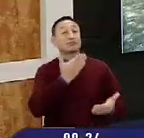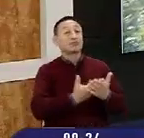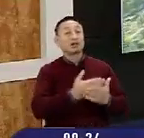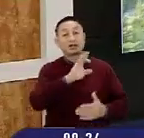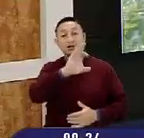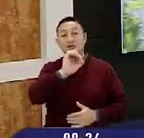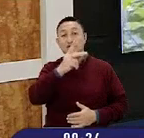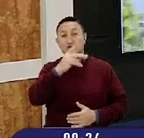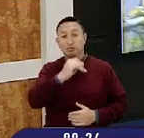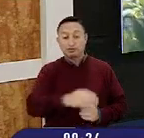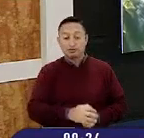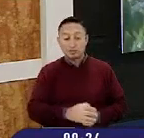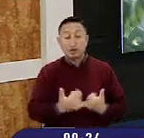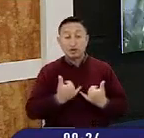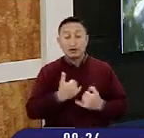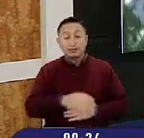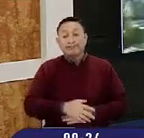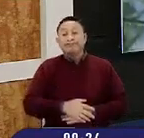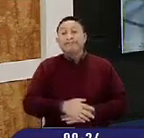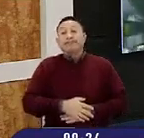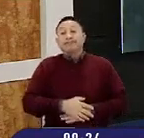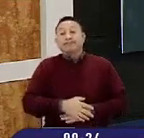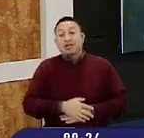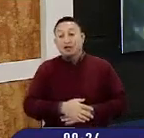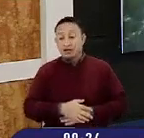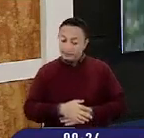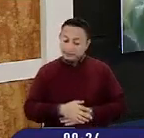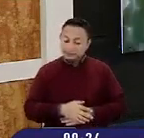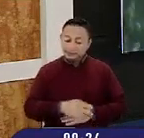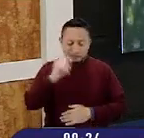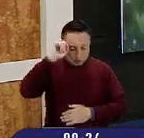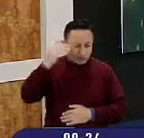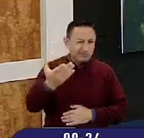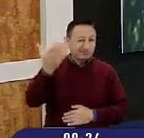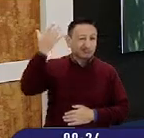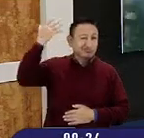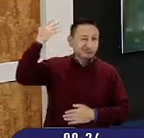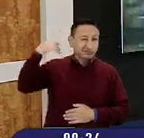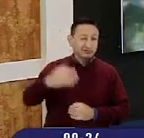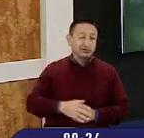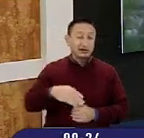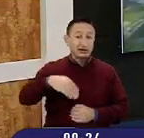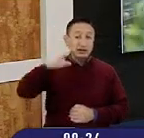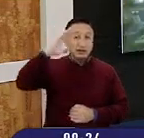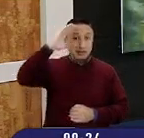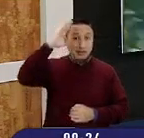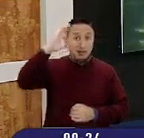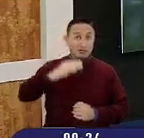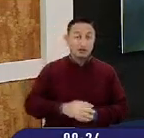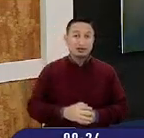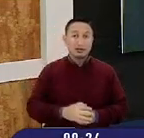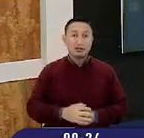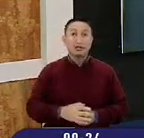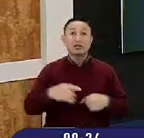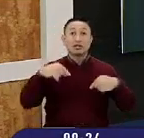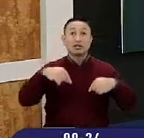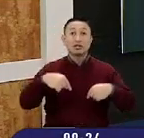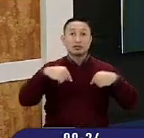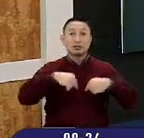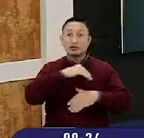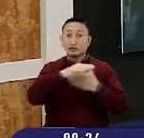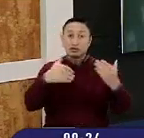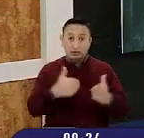Y este suspiro es porque yo recuerdo esas épocas maravillosas que era la Policía Nacional la que se encargaba de